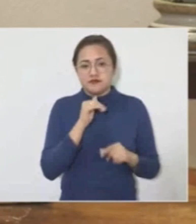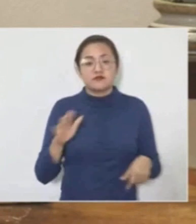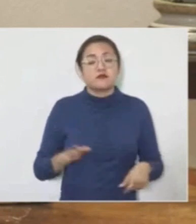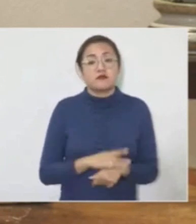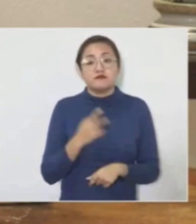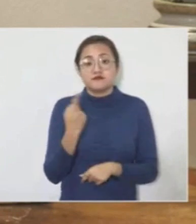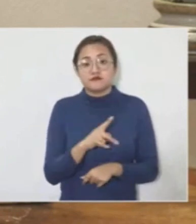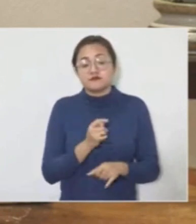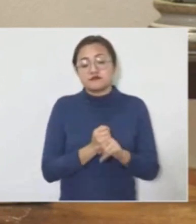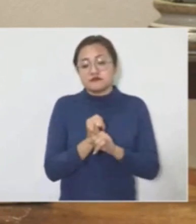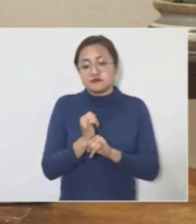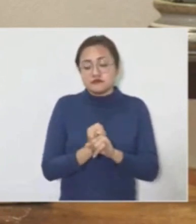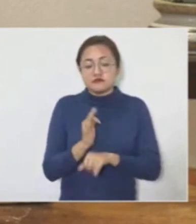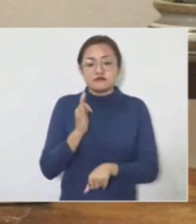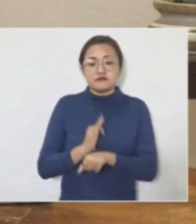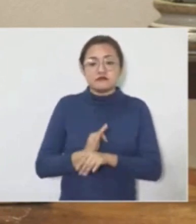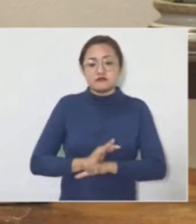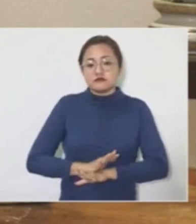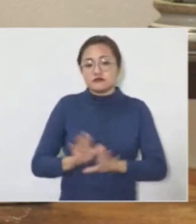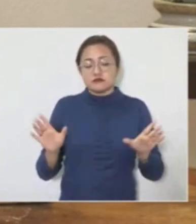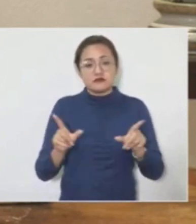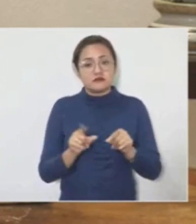es parte de la investigación